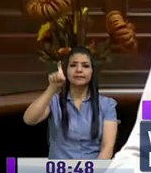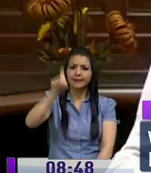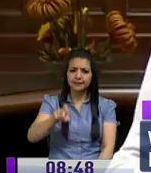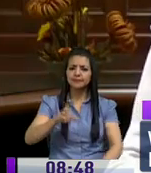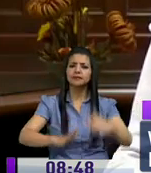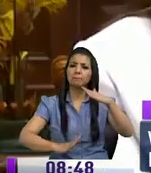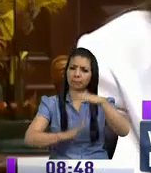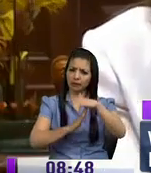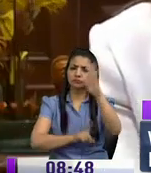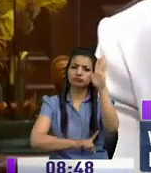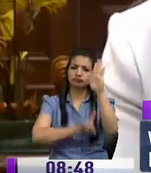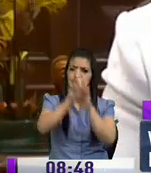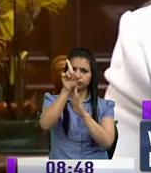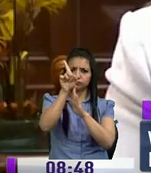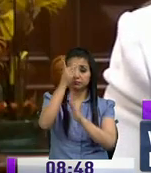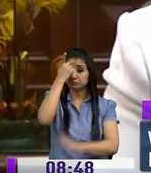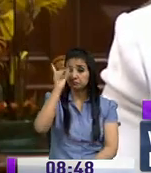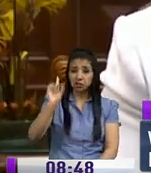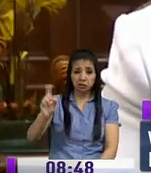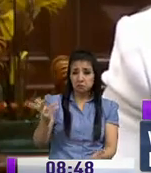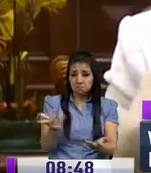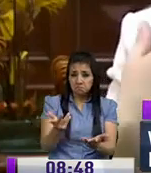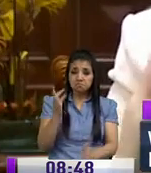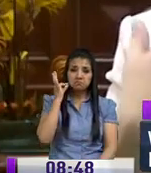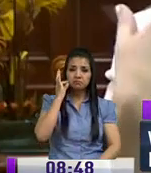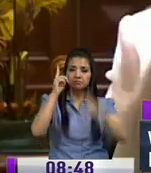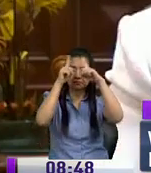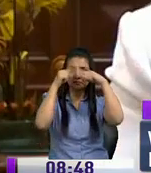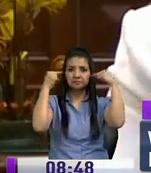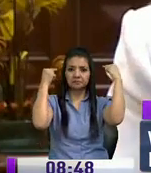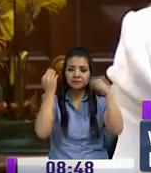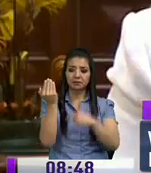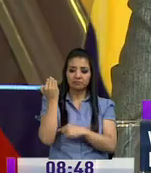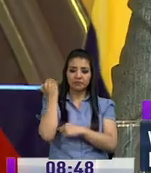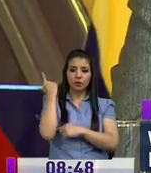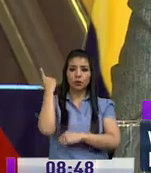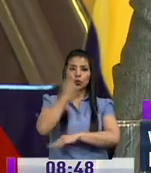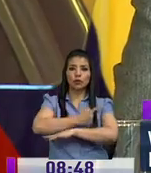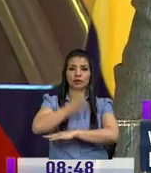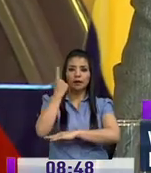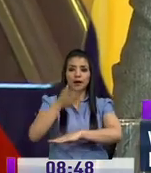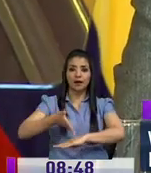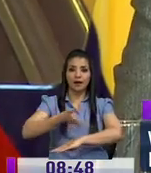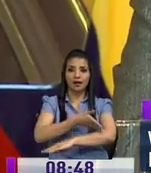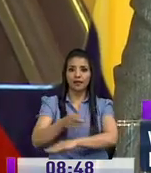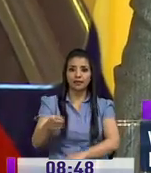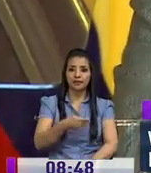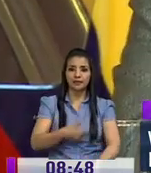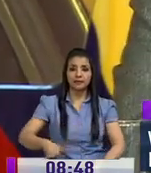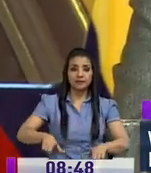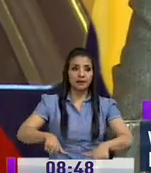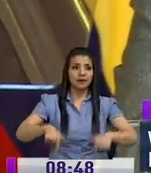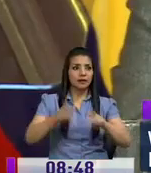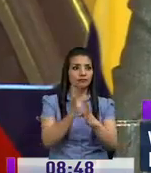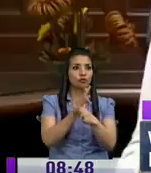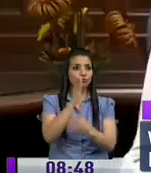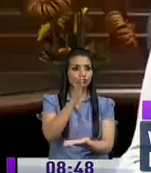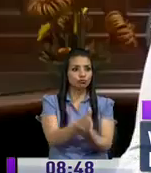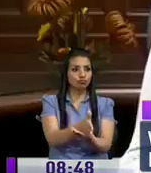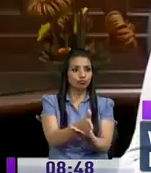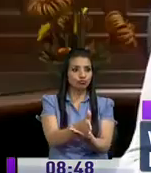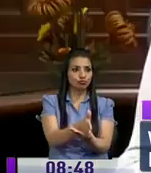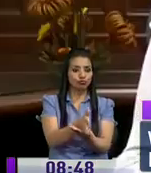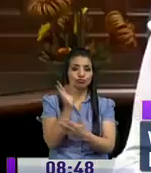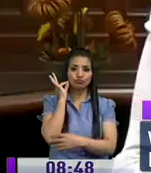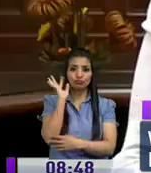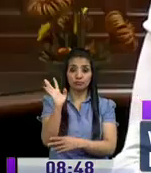para avanzar. Esta decisión la toma María Alejandra Vicuña 24 horas después de que el presidente la dejara sin funciones. La renuncia